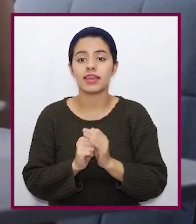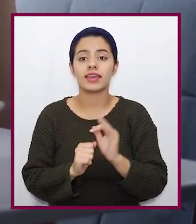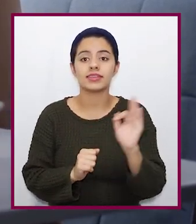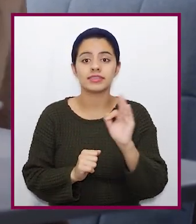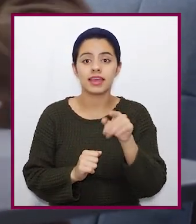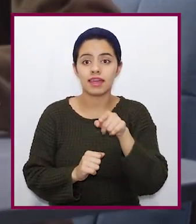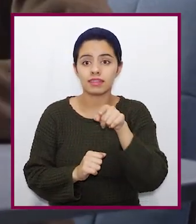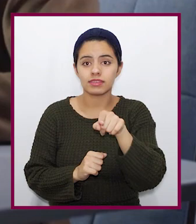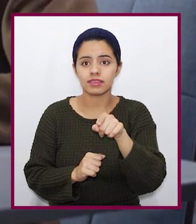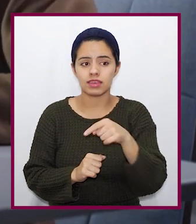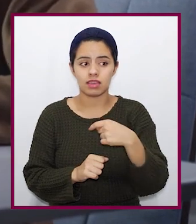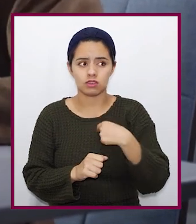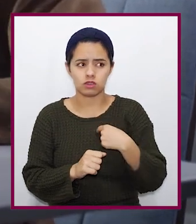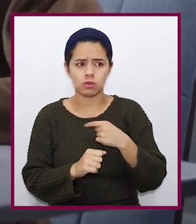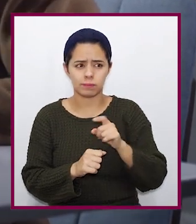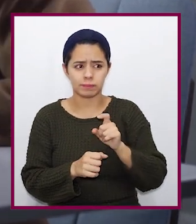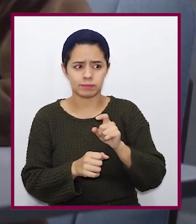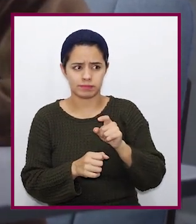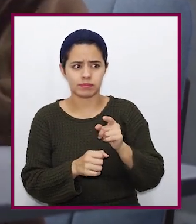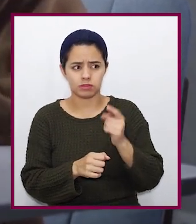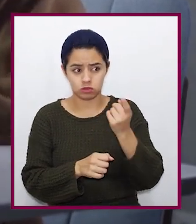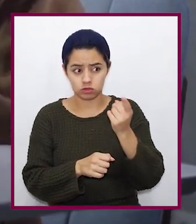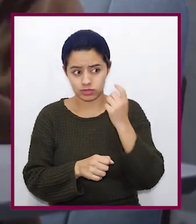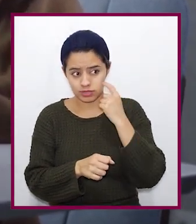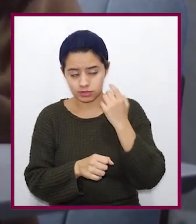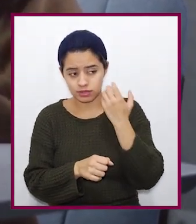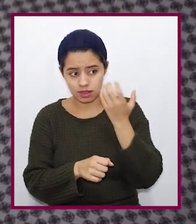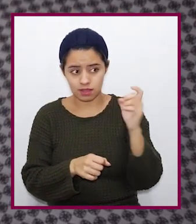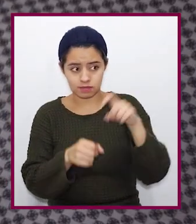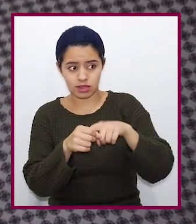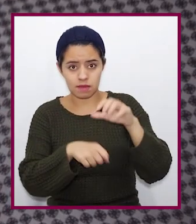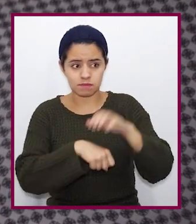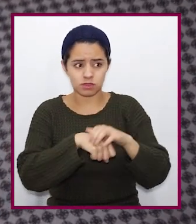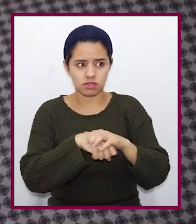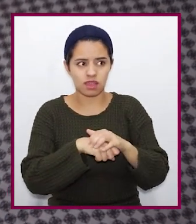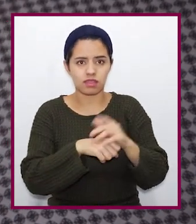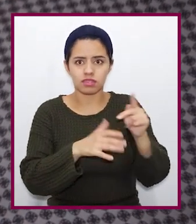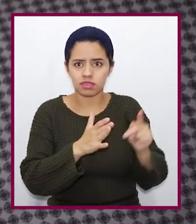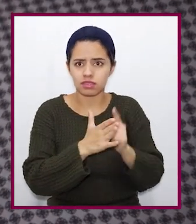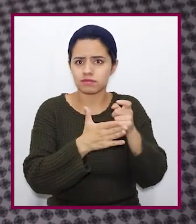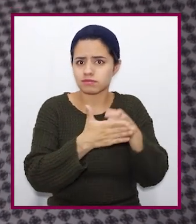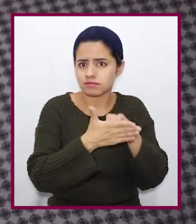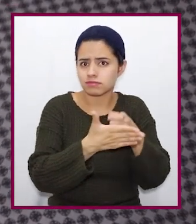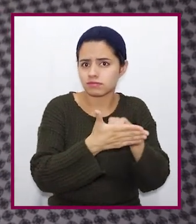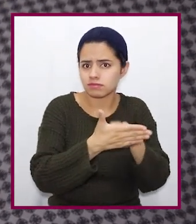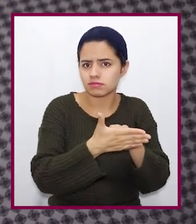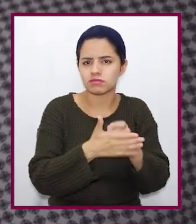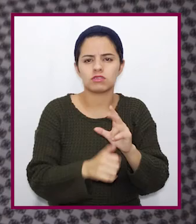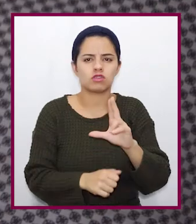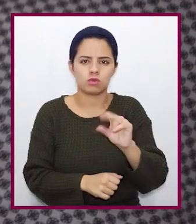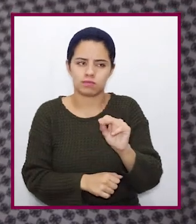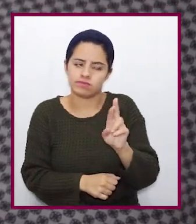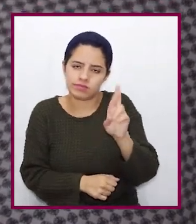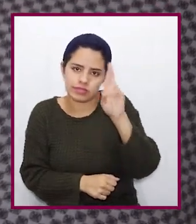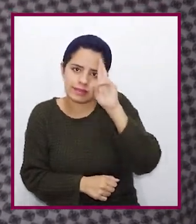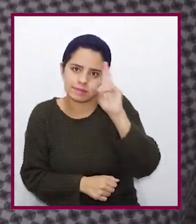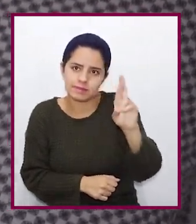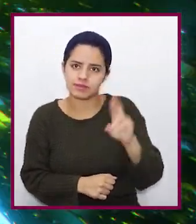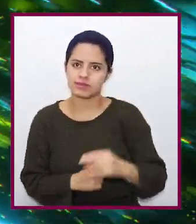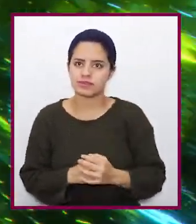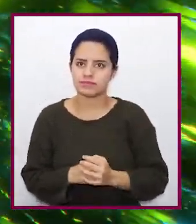quien le rechazan alguna solicitud, no insistas y respeta las decisiones de privacidad